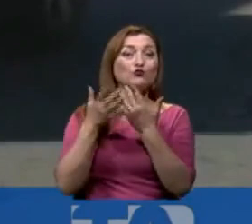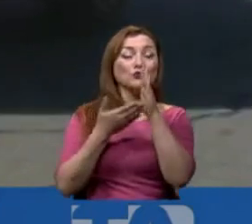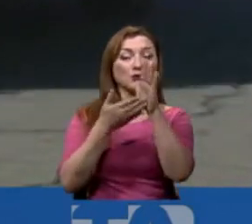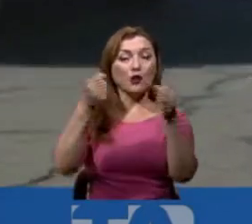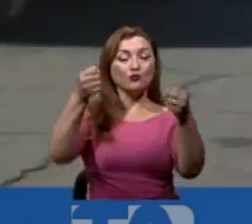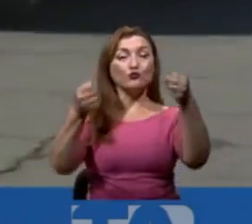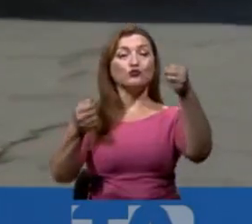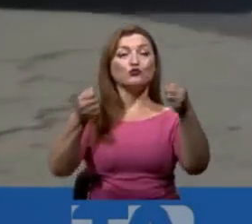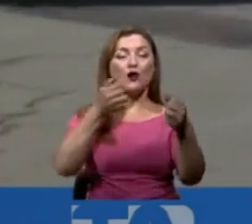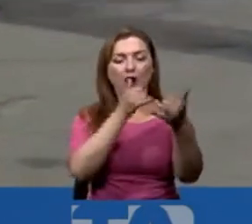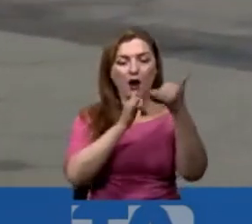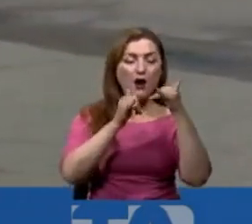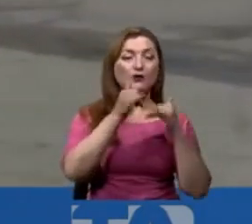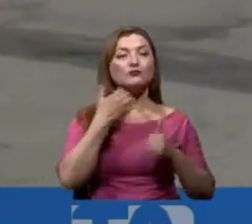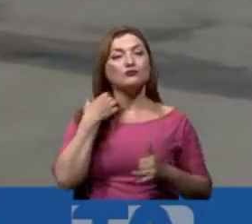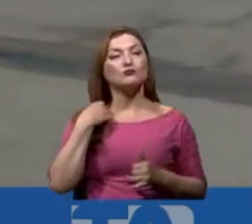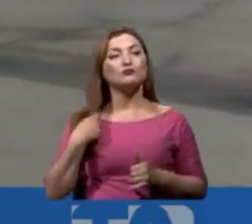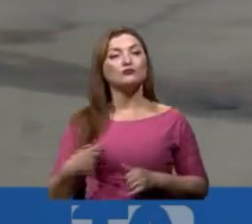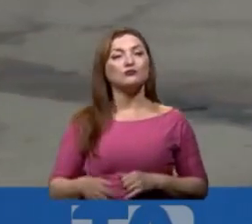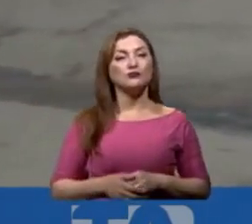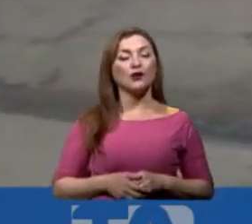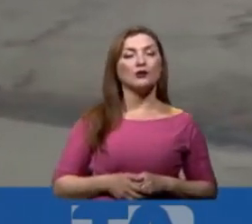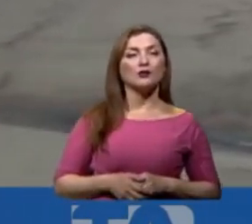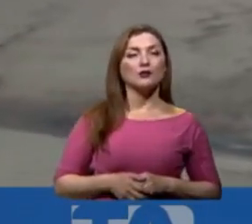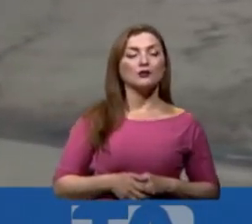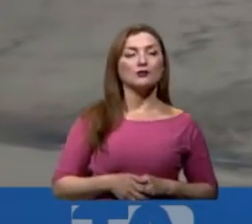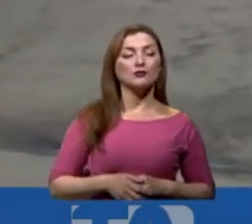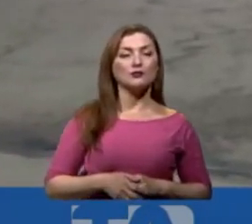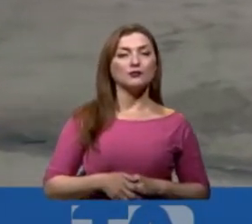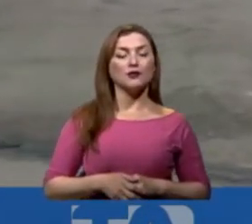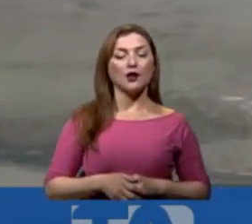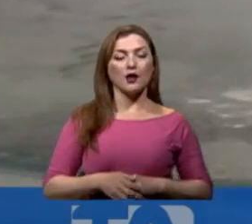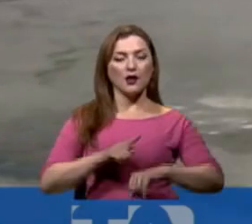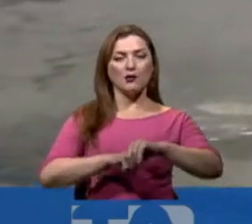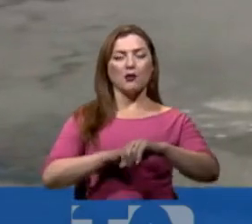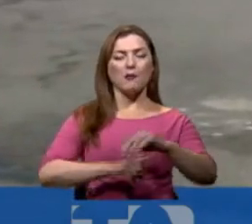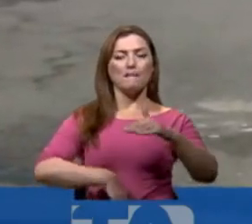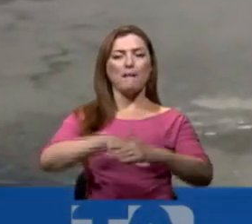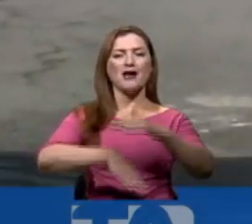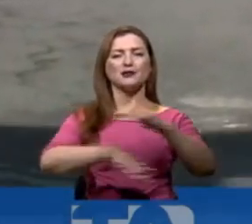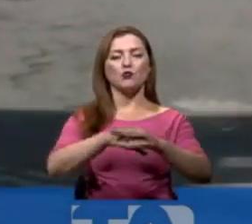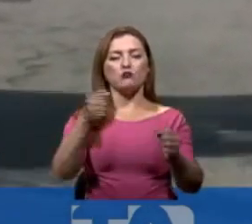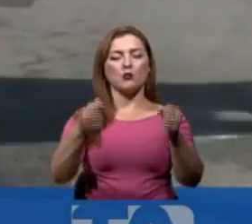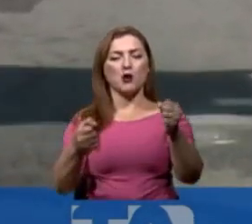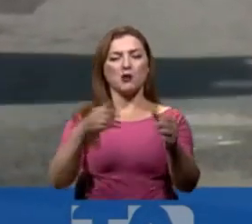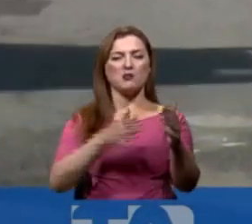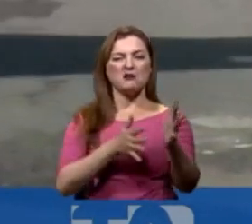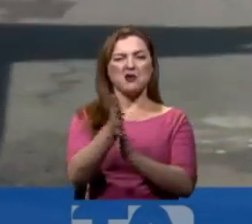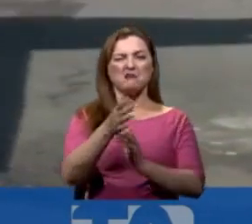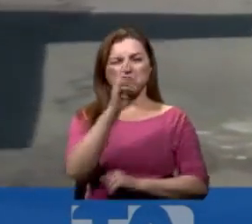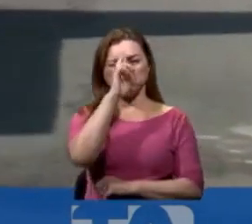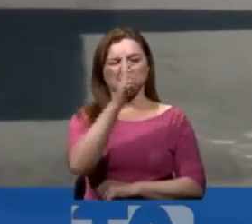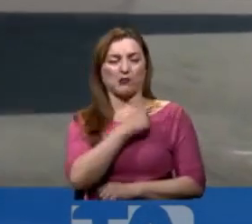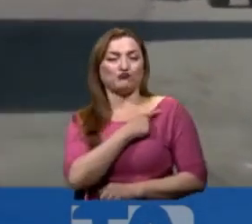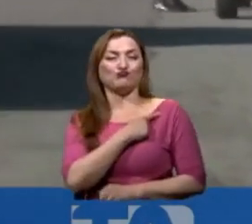de conducir bajo efectos del alcohol, no respetar los límites de velocidad, entre otras causas. Sí, las principales